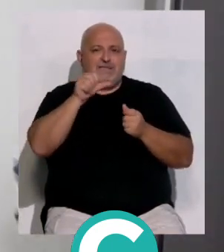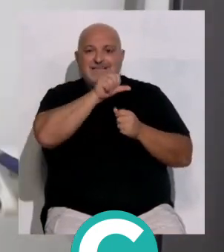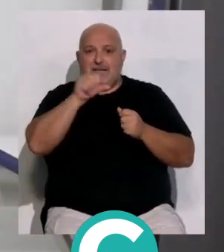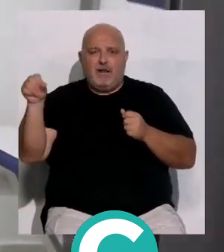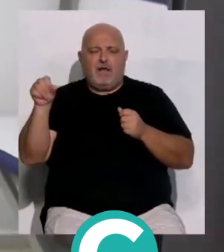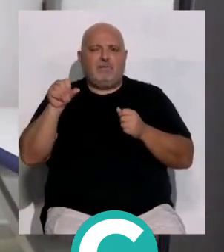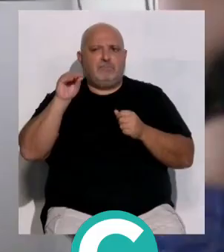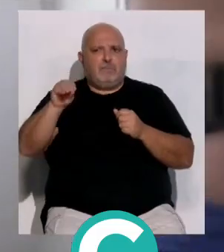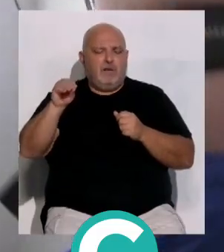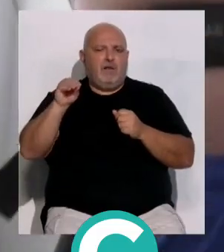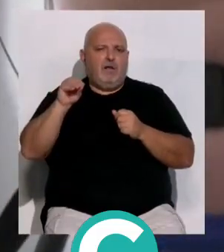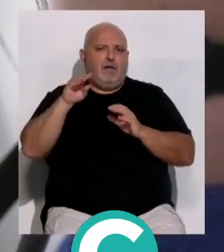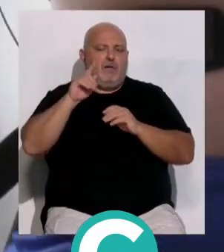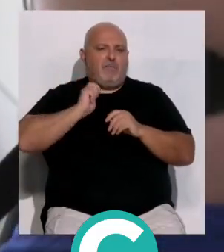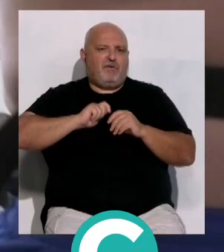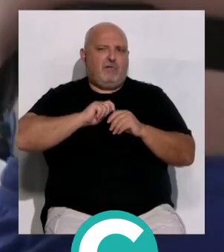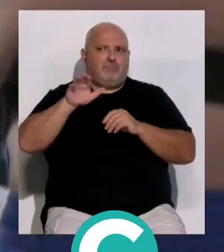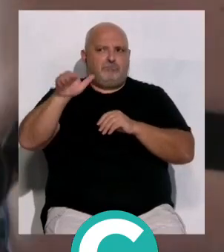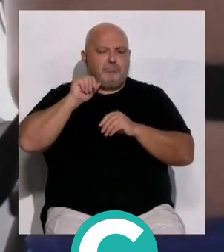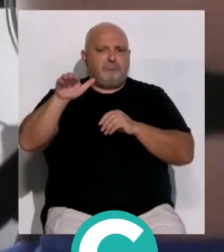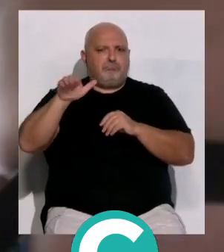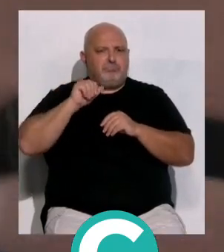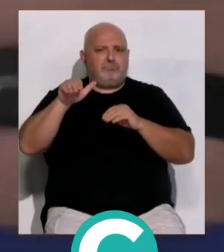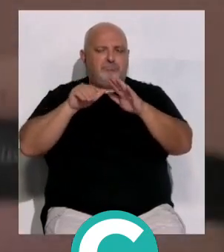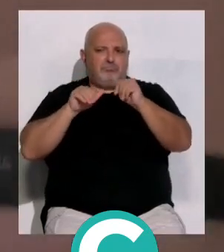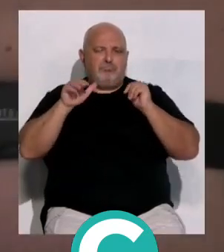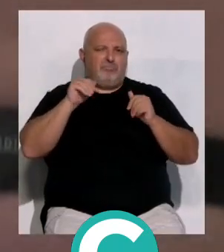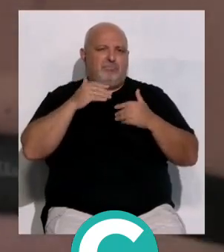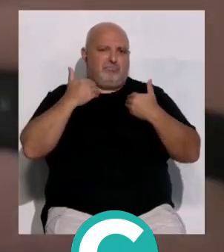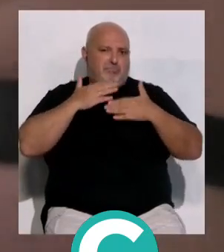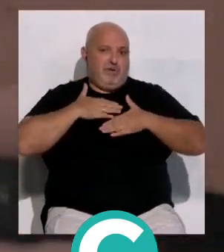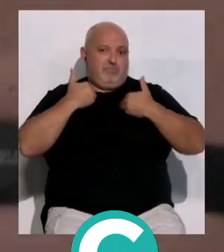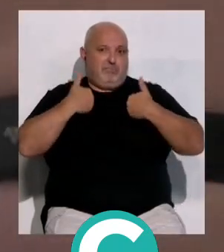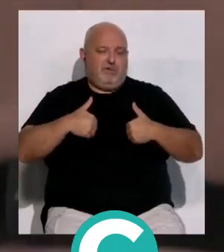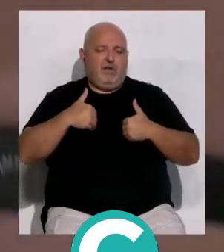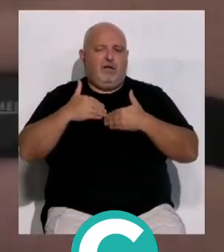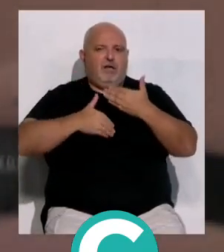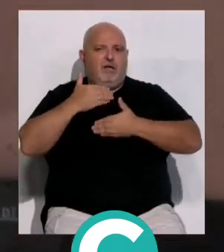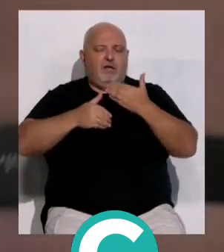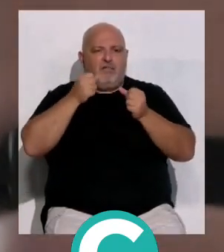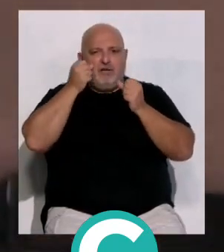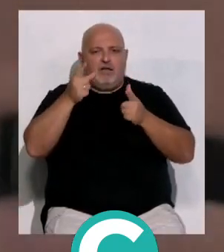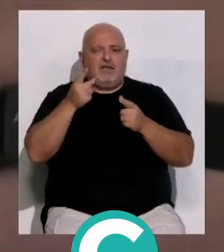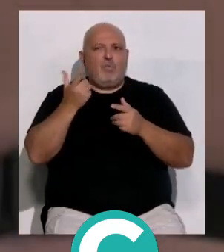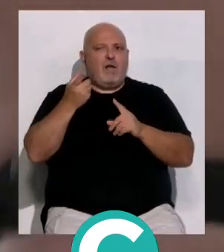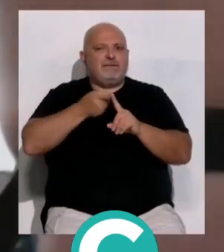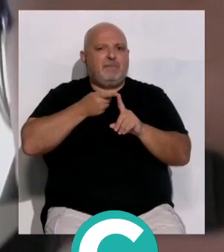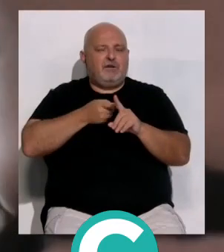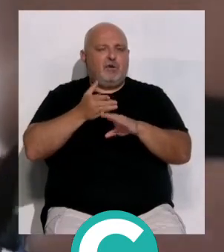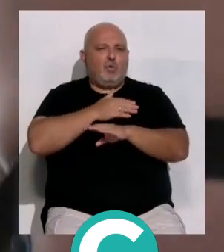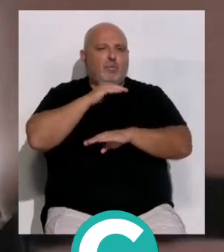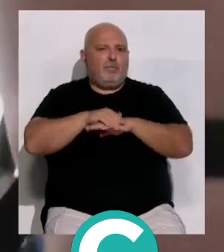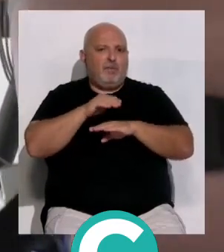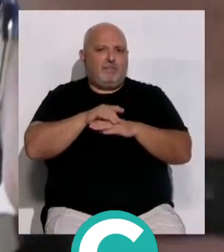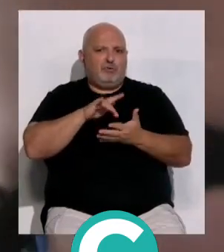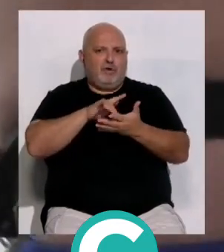semanalmente lo vamos llamando los distintos profesionales, cada uno de nosotros en nuestra faceta, y vemos el paciente qué seguimiento, qué cumplimiento